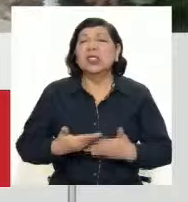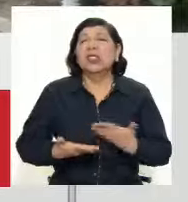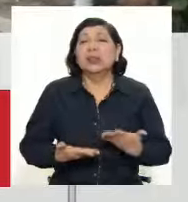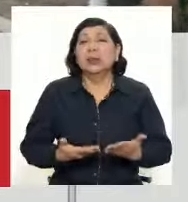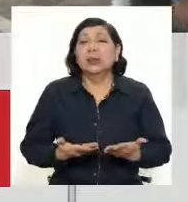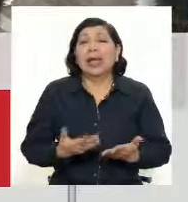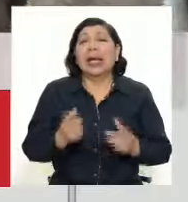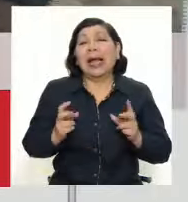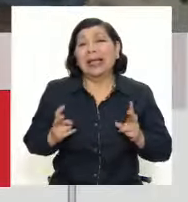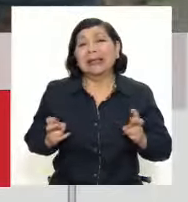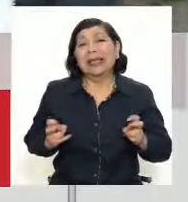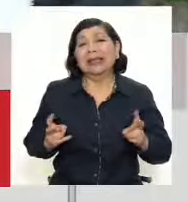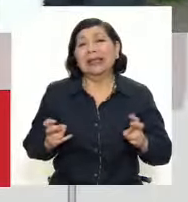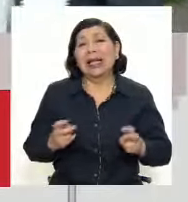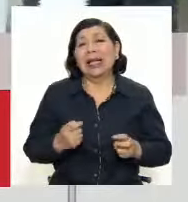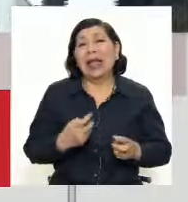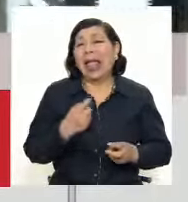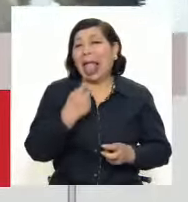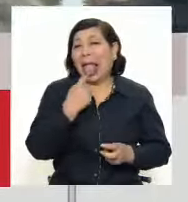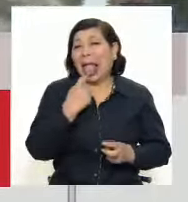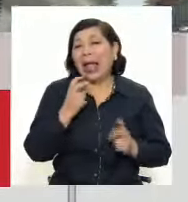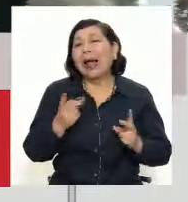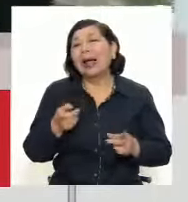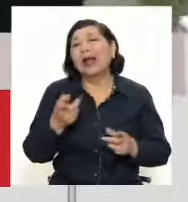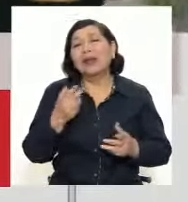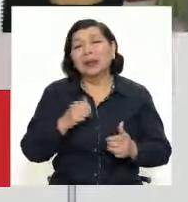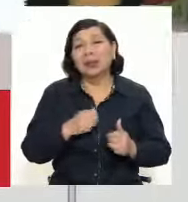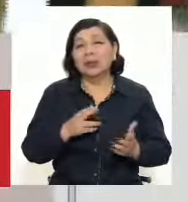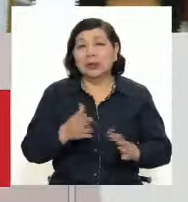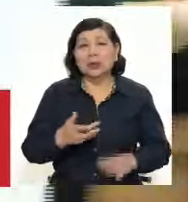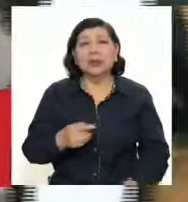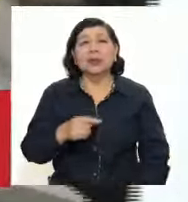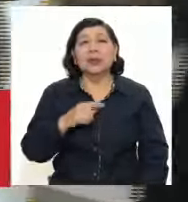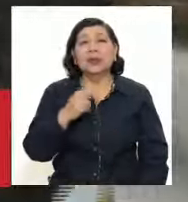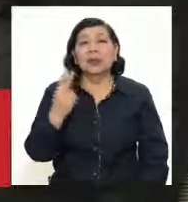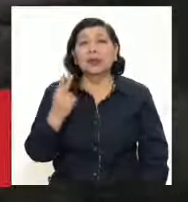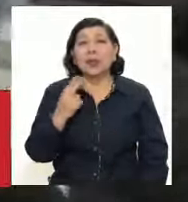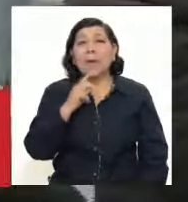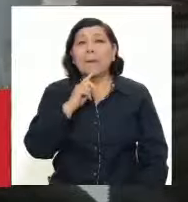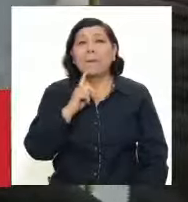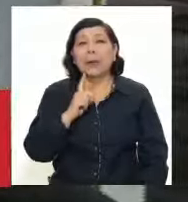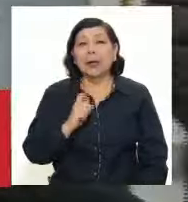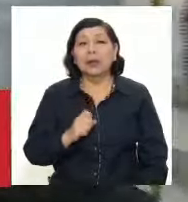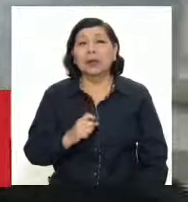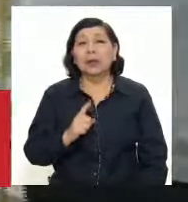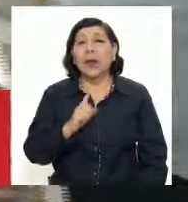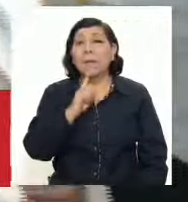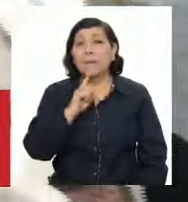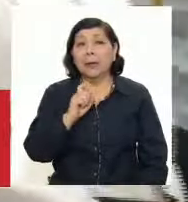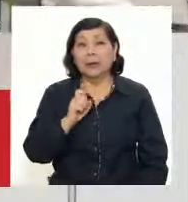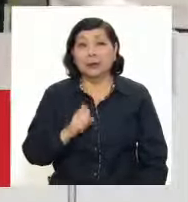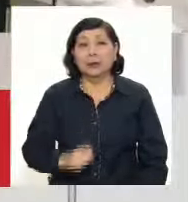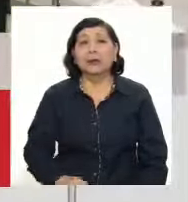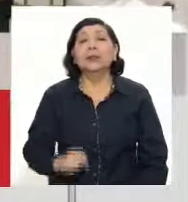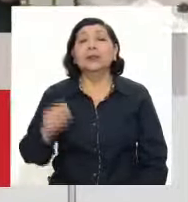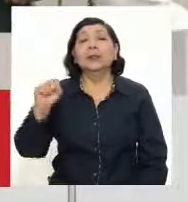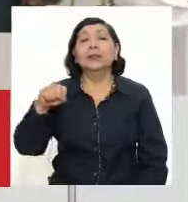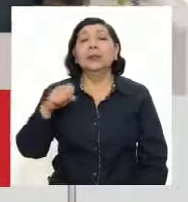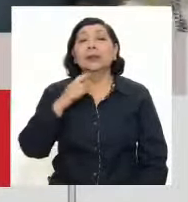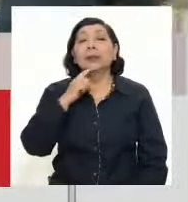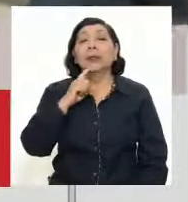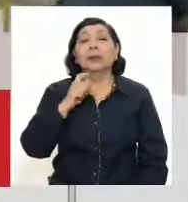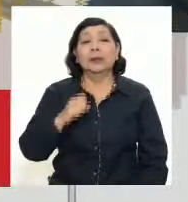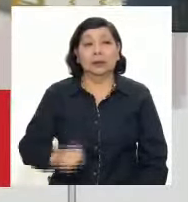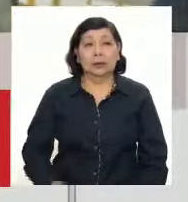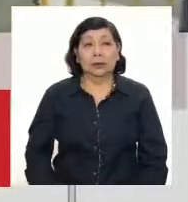de un cáncer a la lengua. Romy, María Fernanda, sí, ¿tienen alguna pregunta en estudio? Sí, Sherry, las